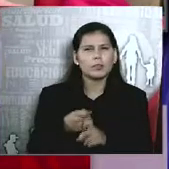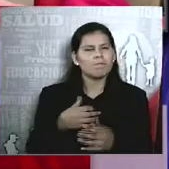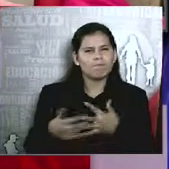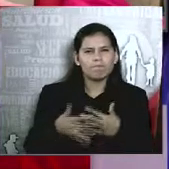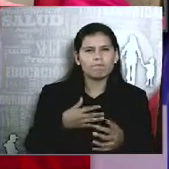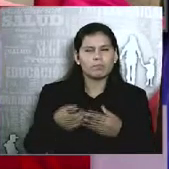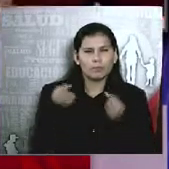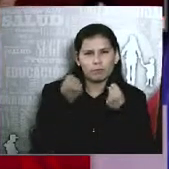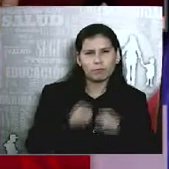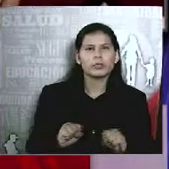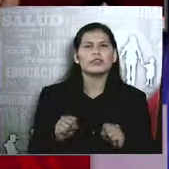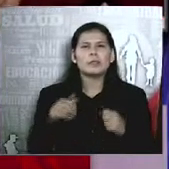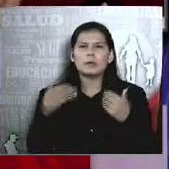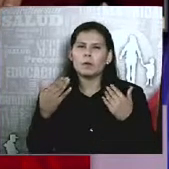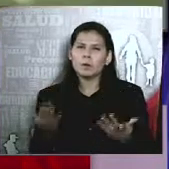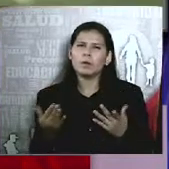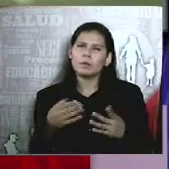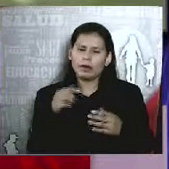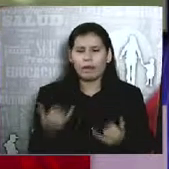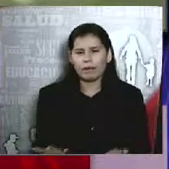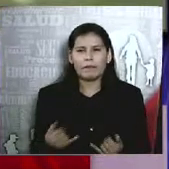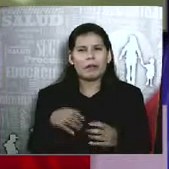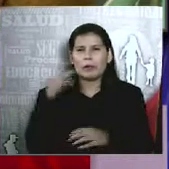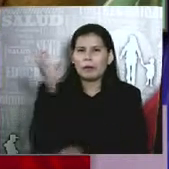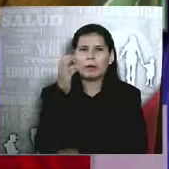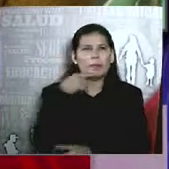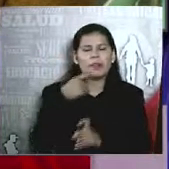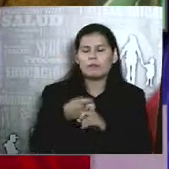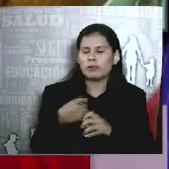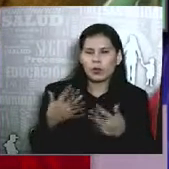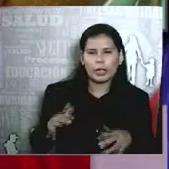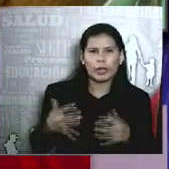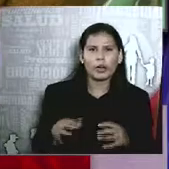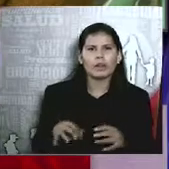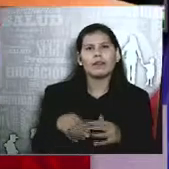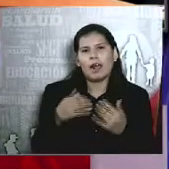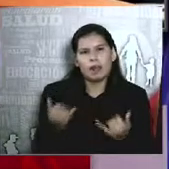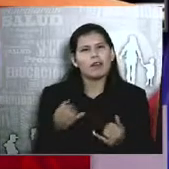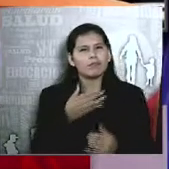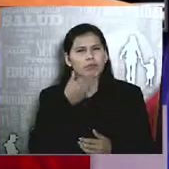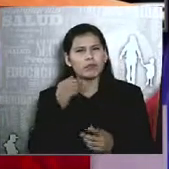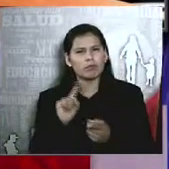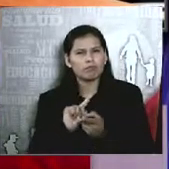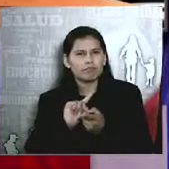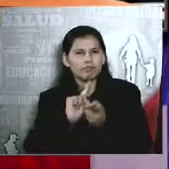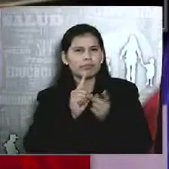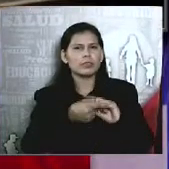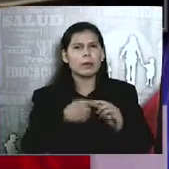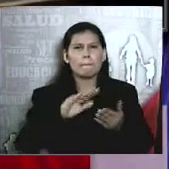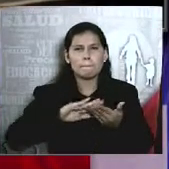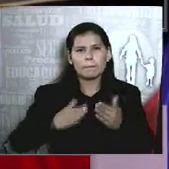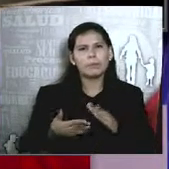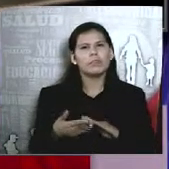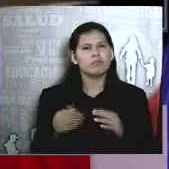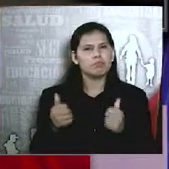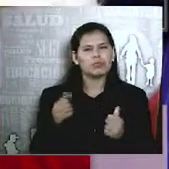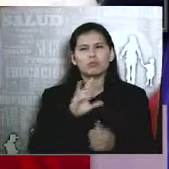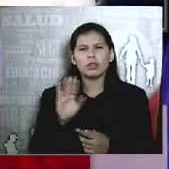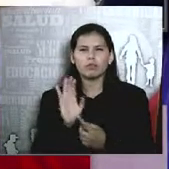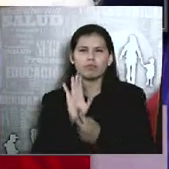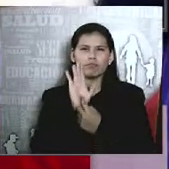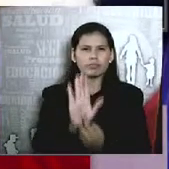país que hay veces no quiere que nos reconciliemos, que no quiere afianzar espacios de paz, y ustedes dan ejemplo